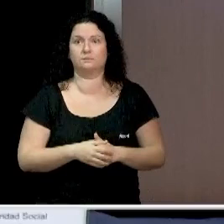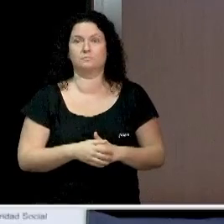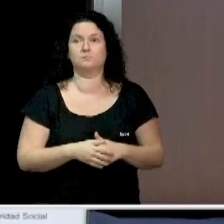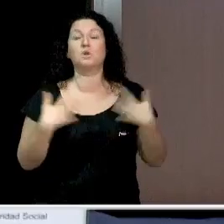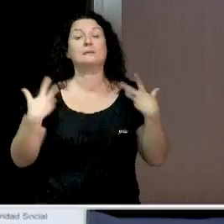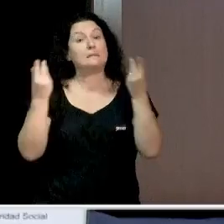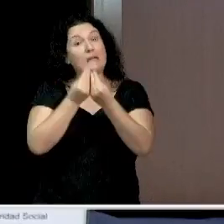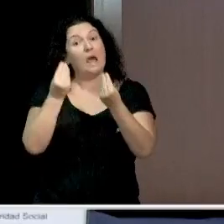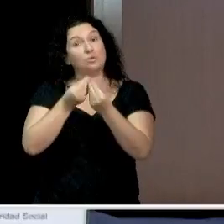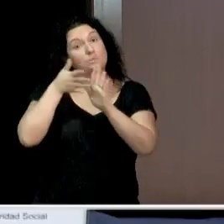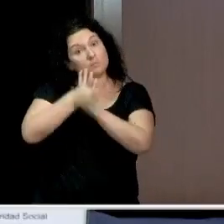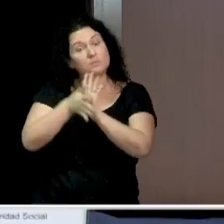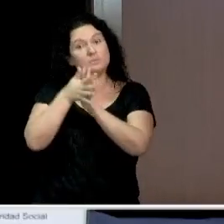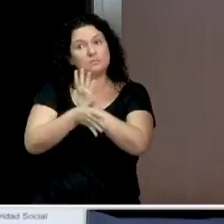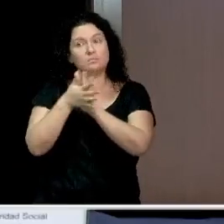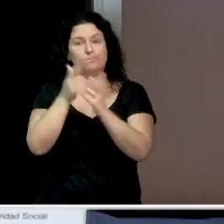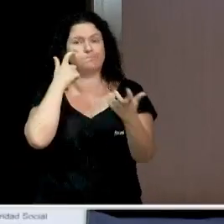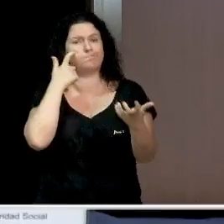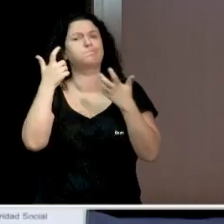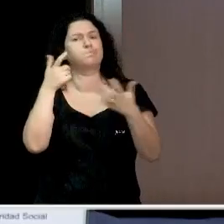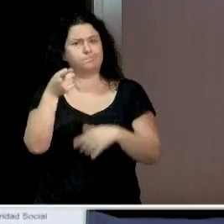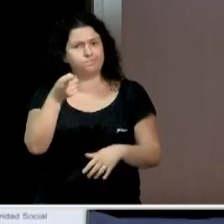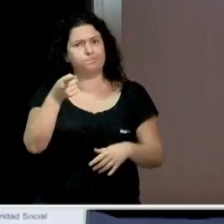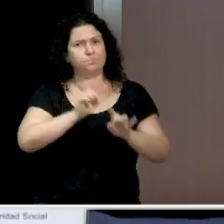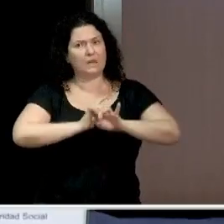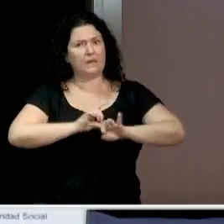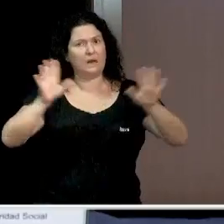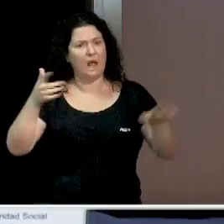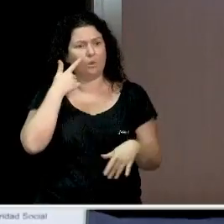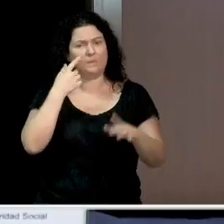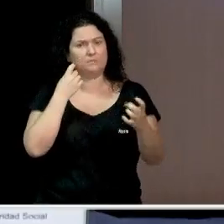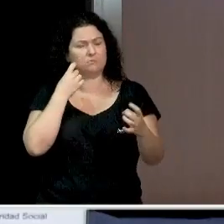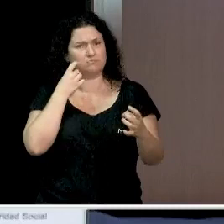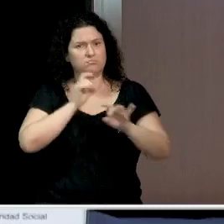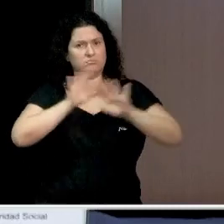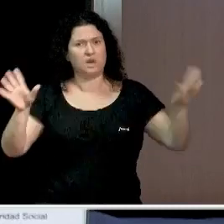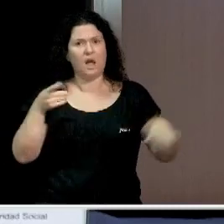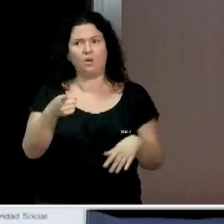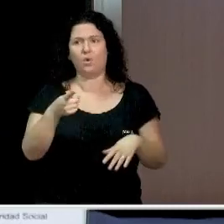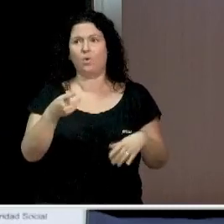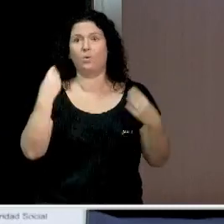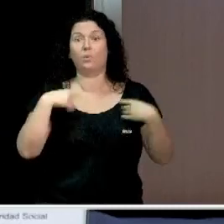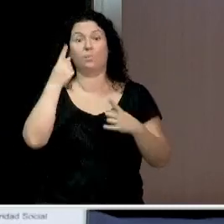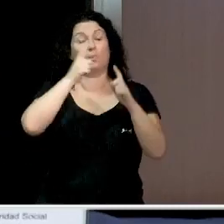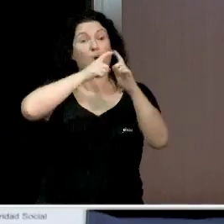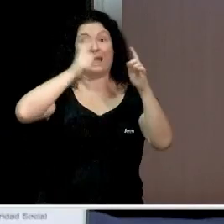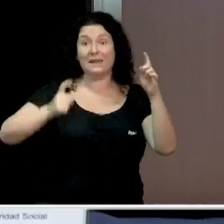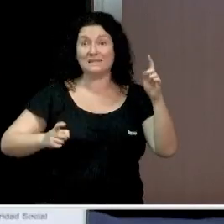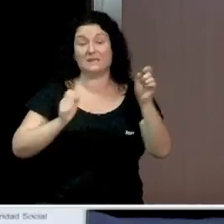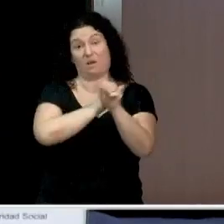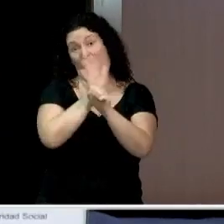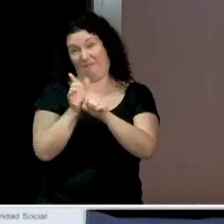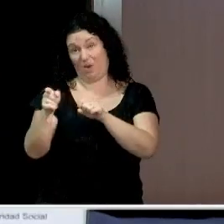vengo proporcionando ponen de manifiesto, avalan que antes de la crisis de empleo generada por la